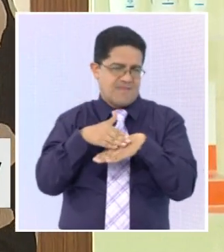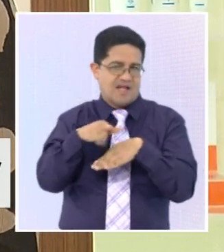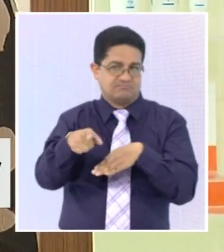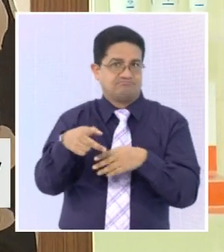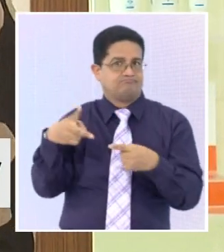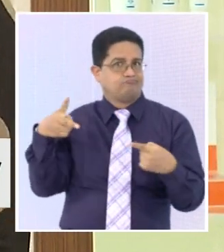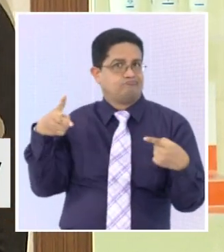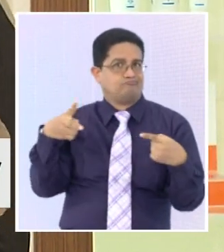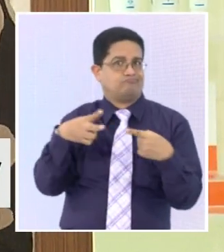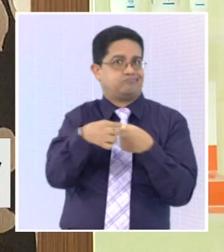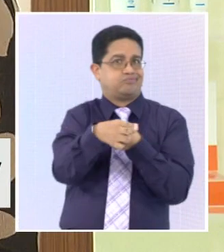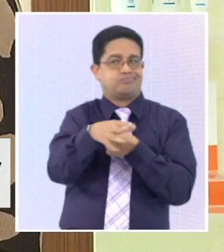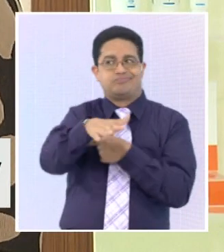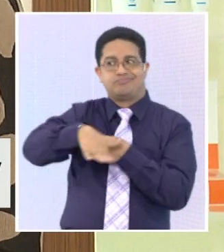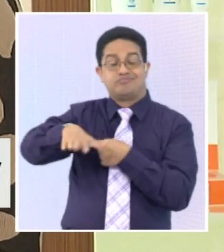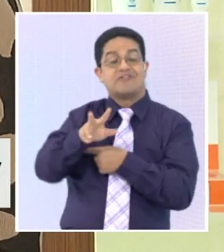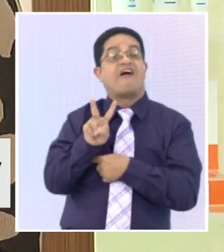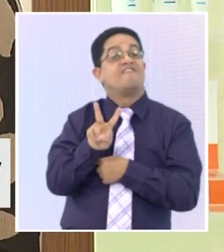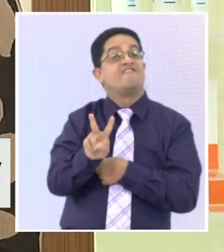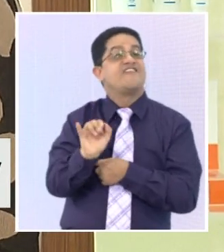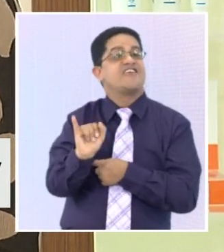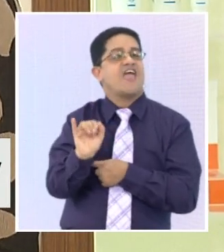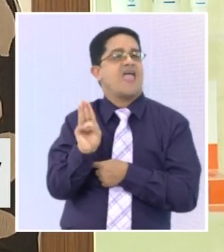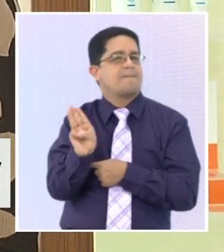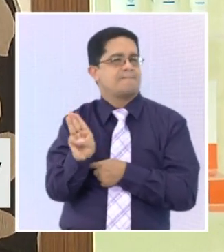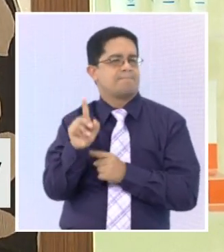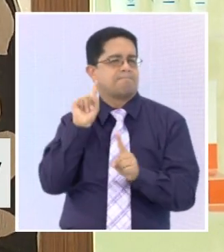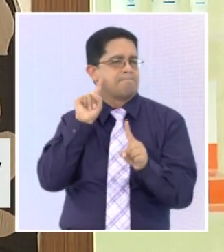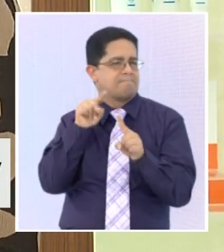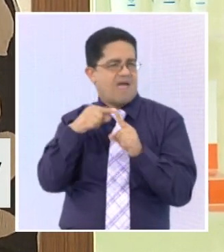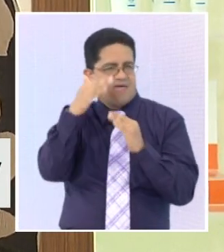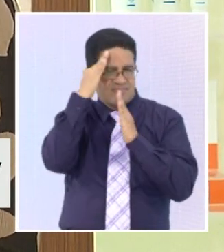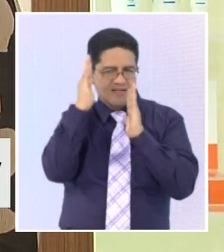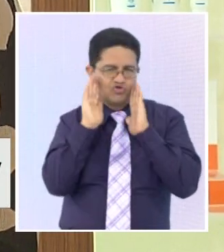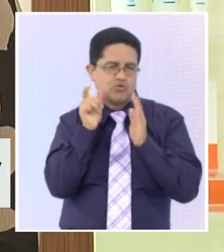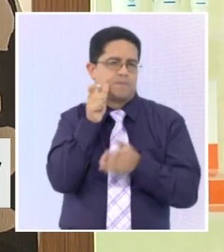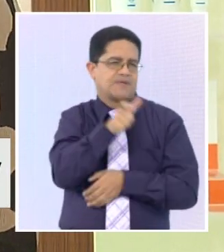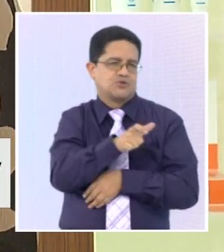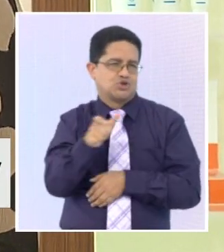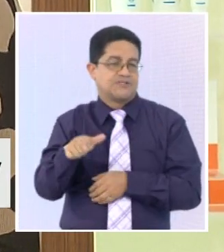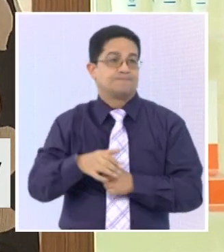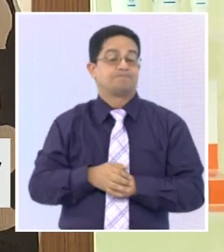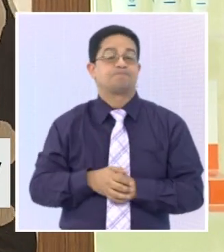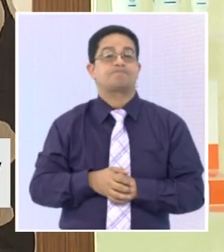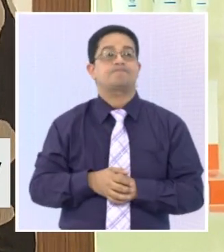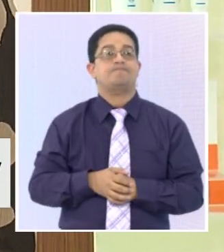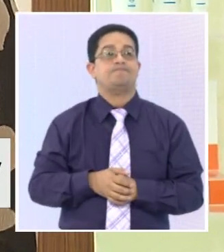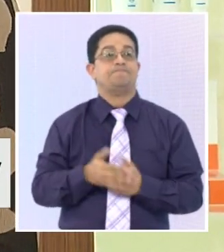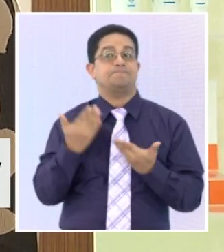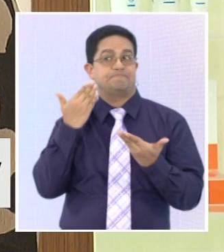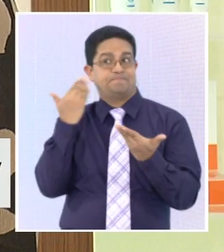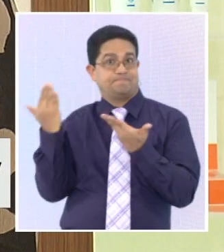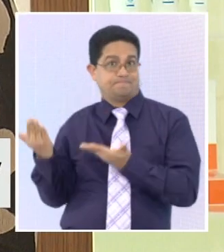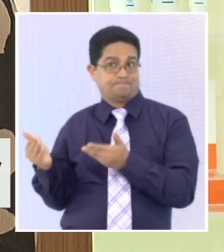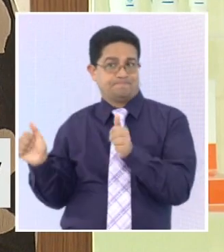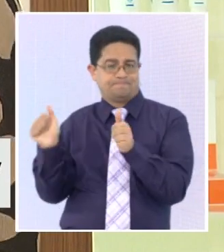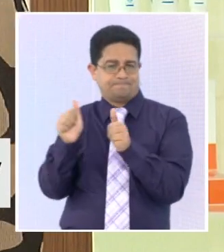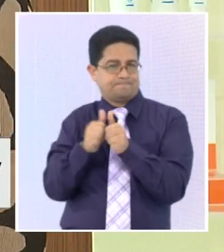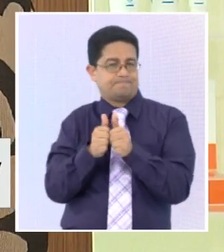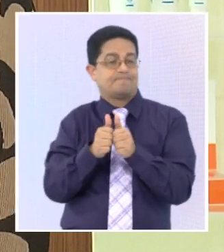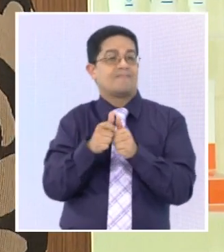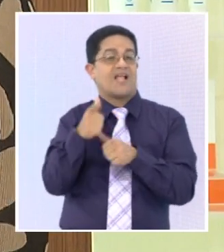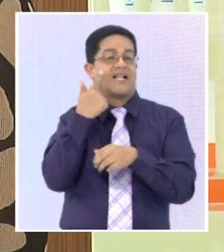inaugurado su área VIP para la atención de los pacientes y los ciudadanos. Hoy Omar Carmona nos acompaña, quien es el